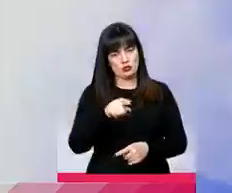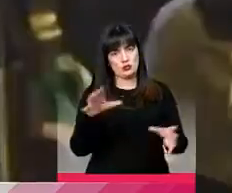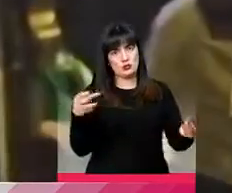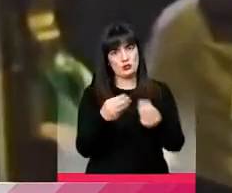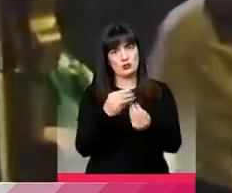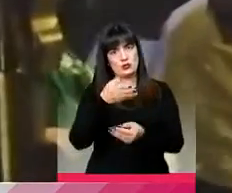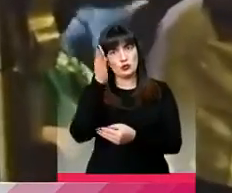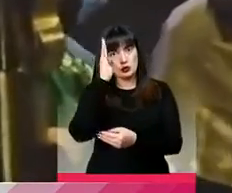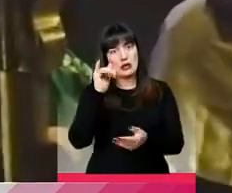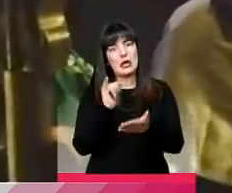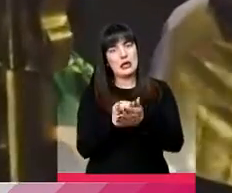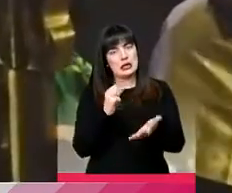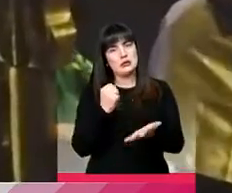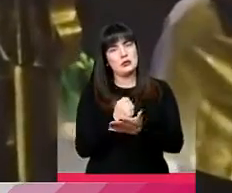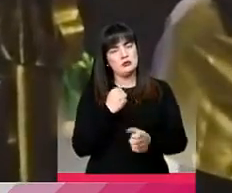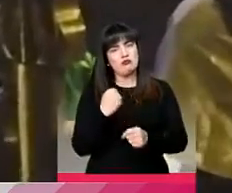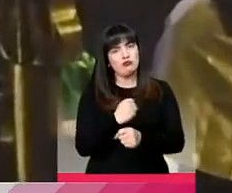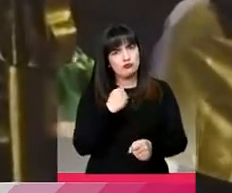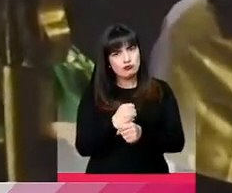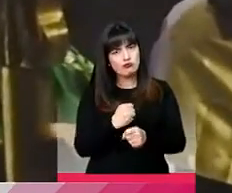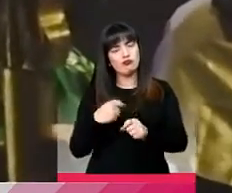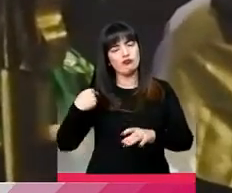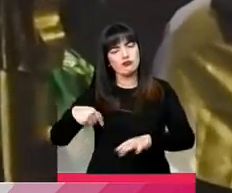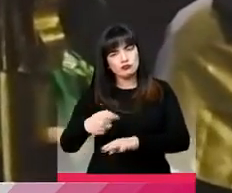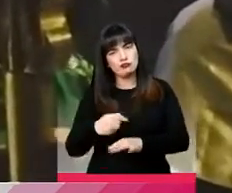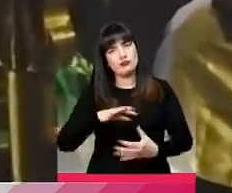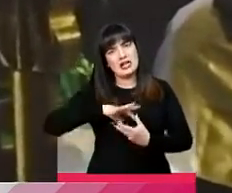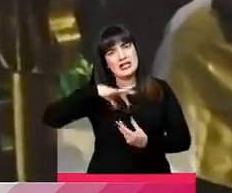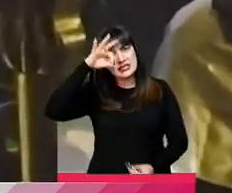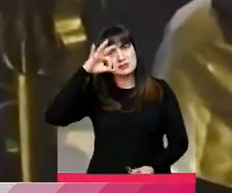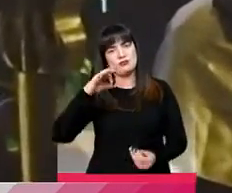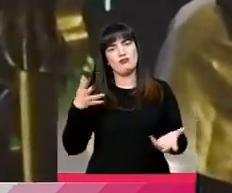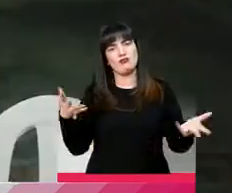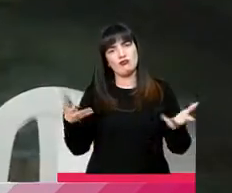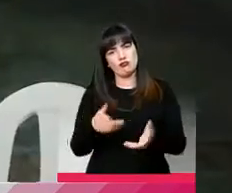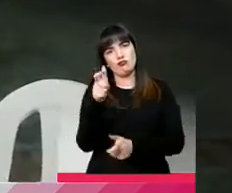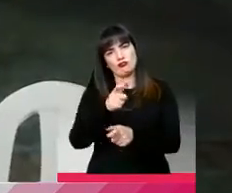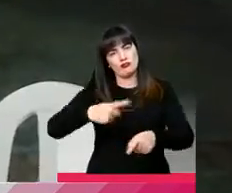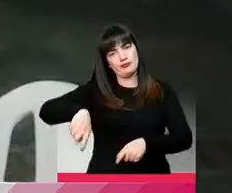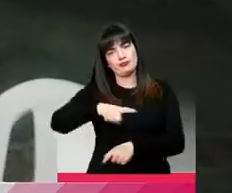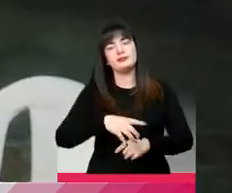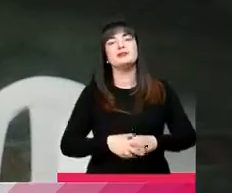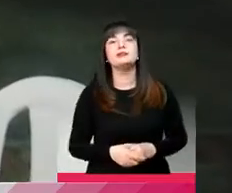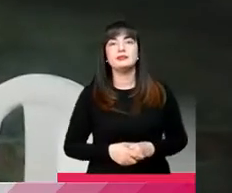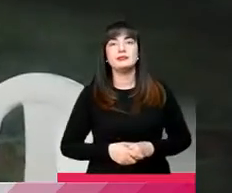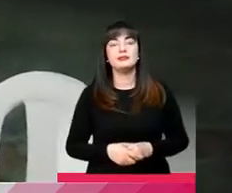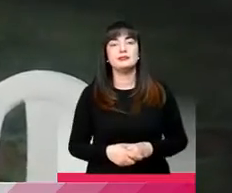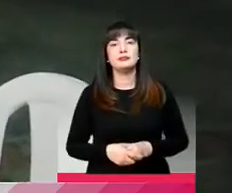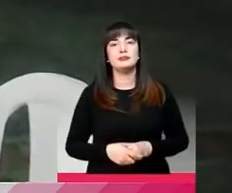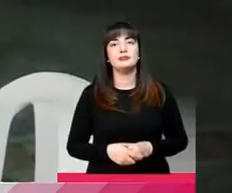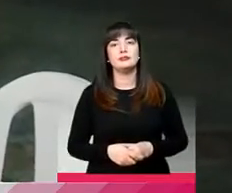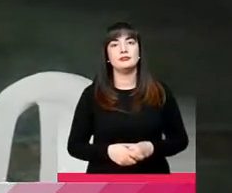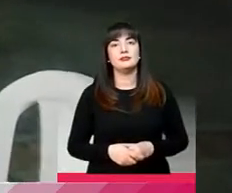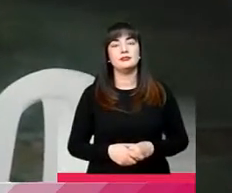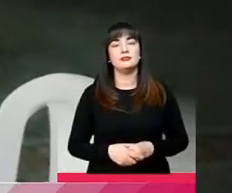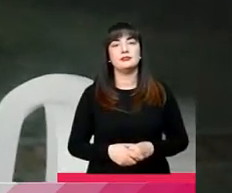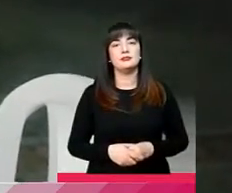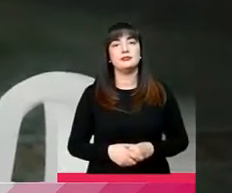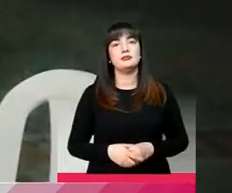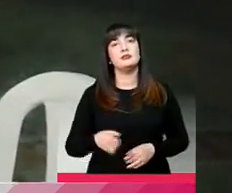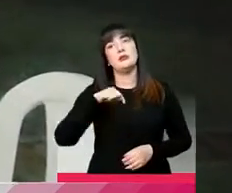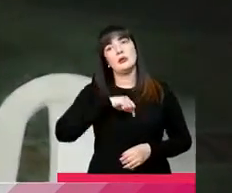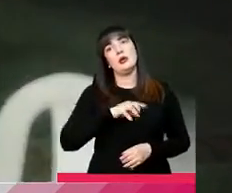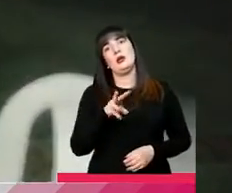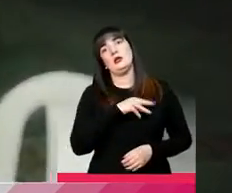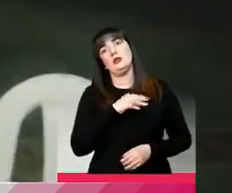necesitado trabajar y conllevar la parte espiritual a todos los fieles. Me gusta porque pues, no hemos tenido la oportunidad de